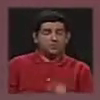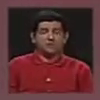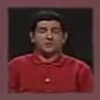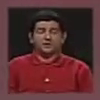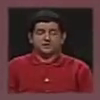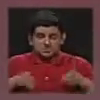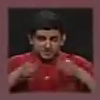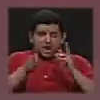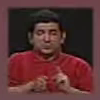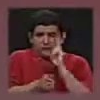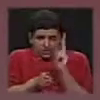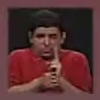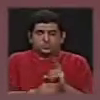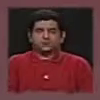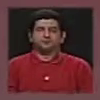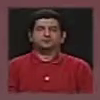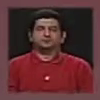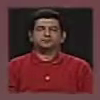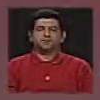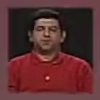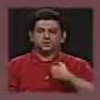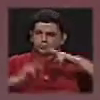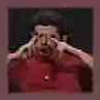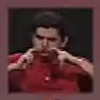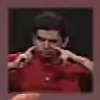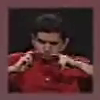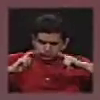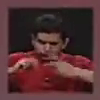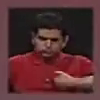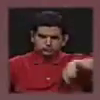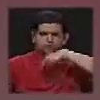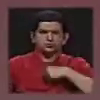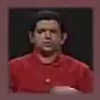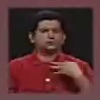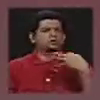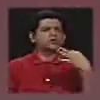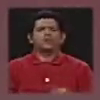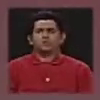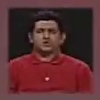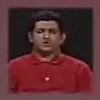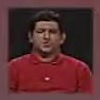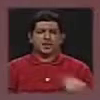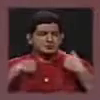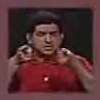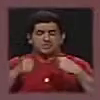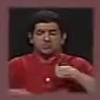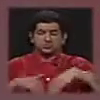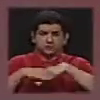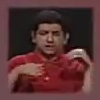este transecto, ¿verdad? Y si uno lo analiza, nosotros que viajamos todos los días, yo salgo de San Ramón